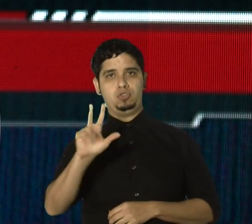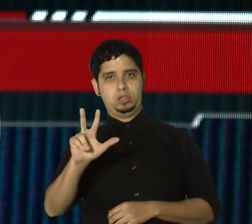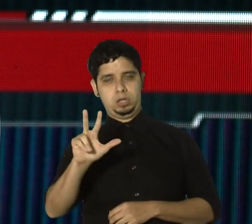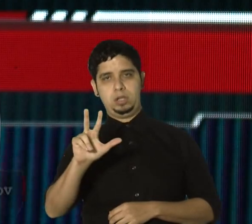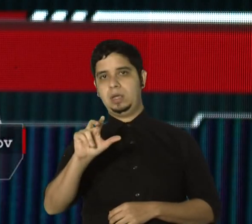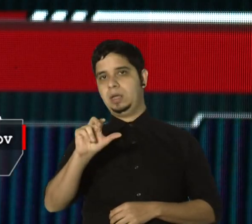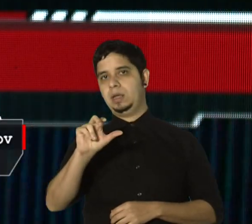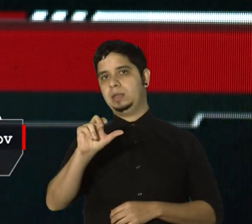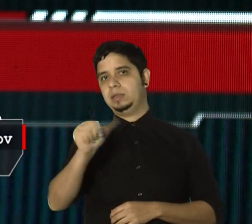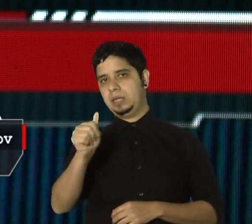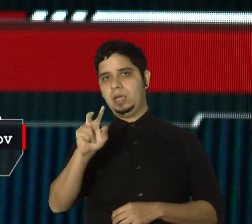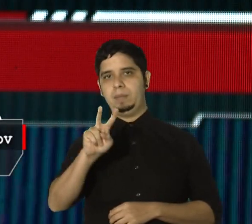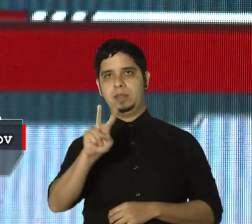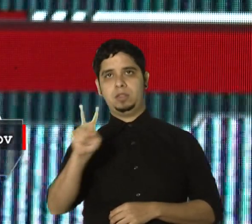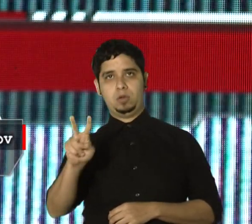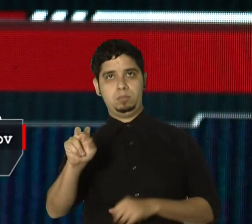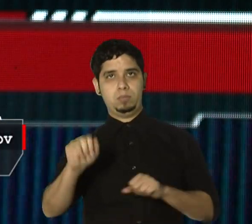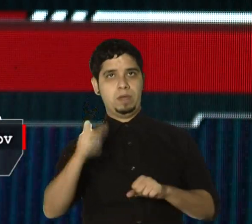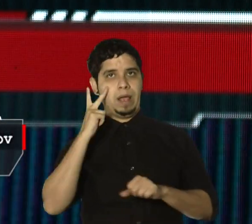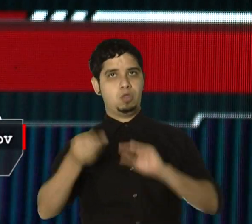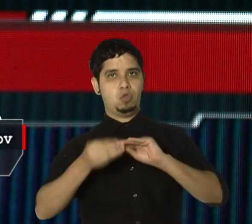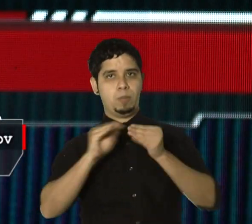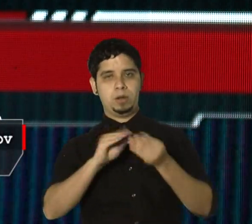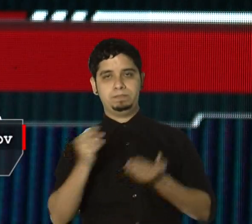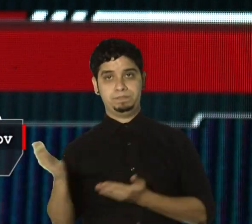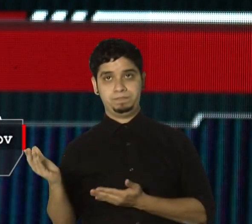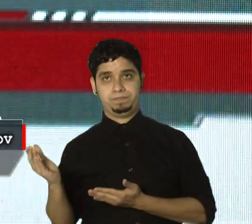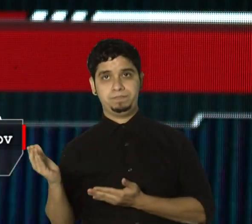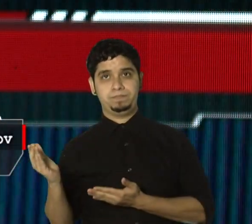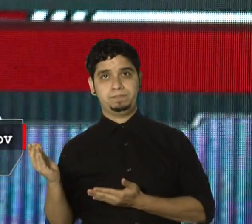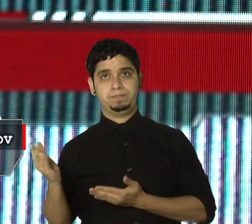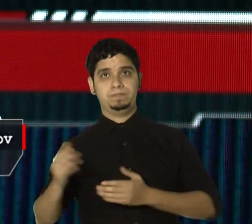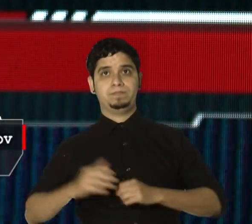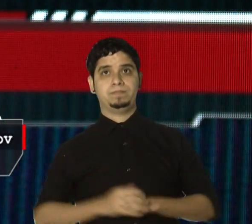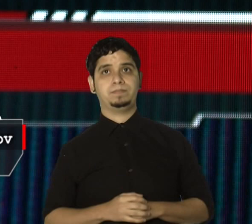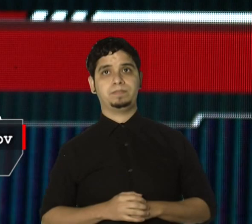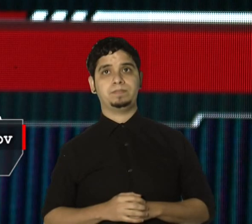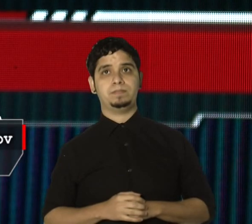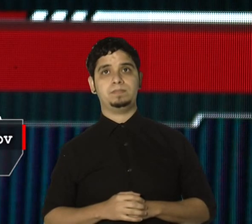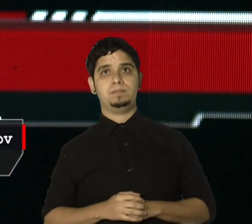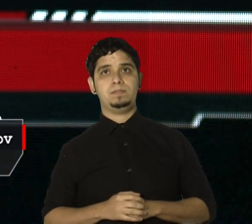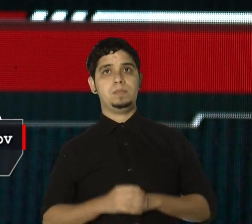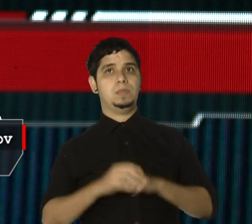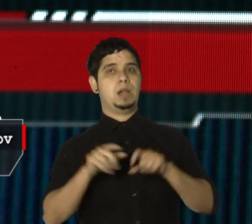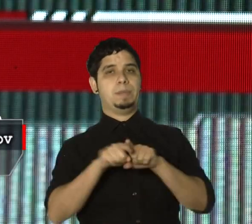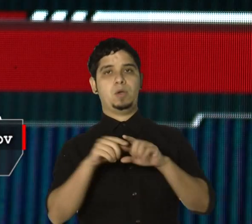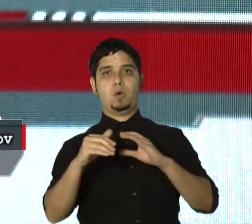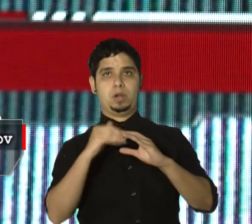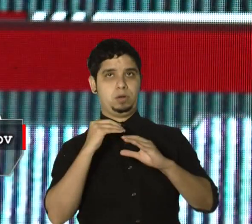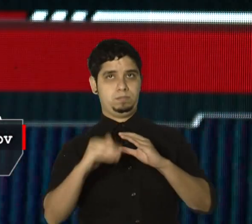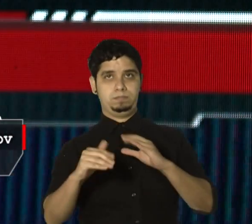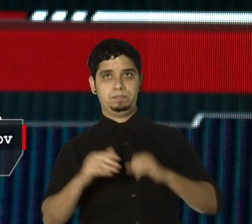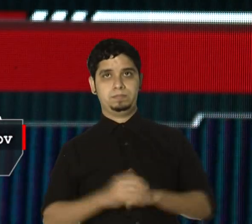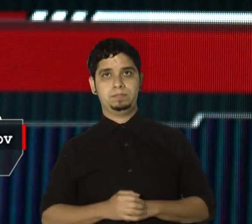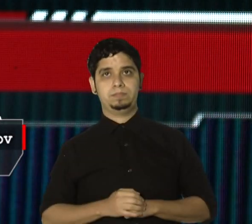-1022, 787-883-1022. También a nuestro correo electrónico